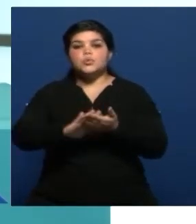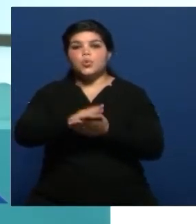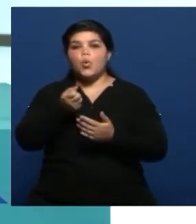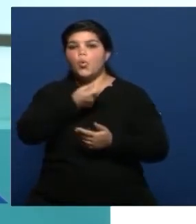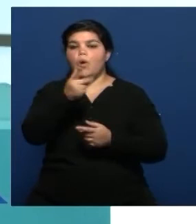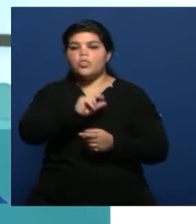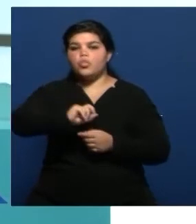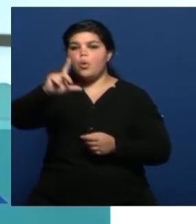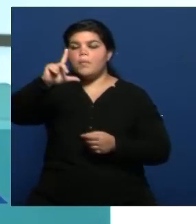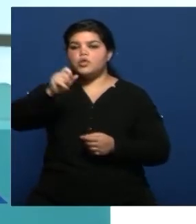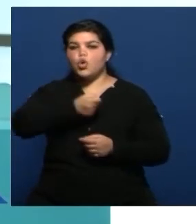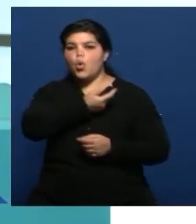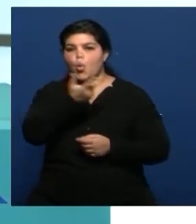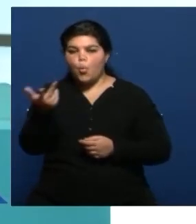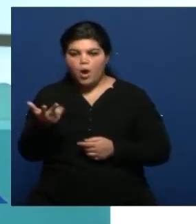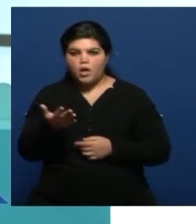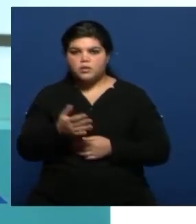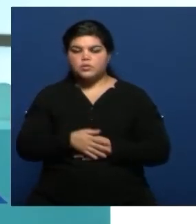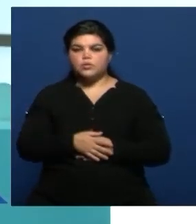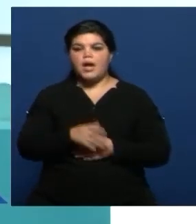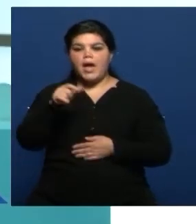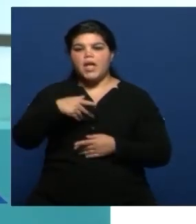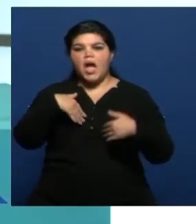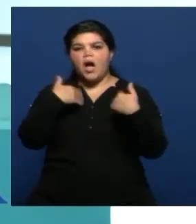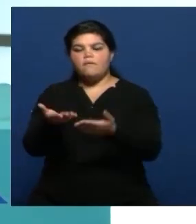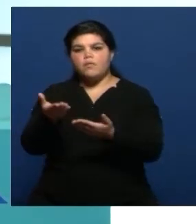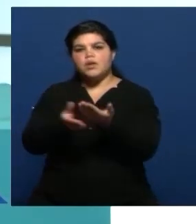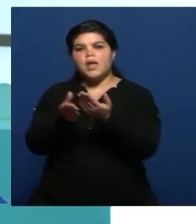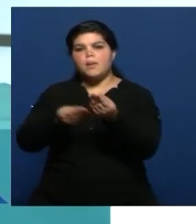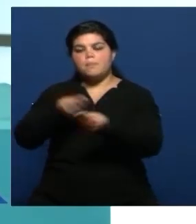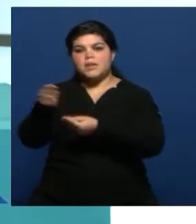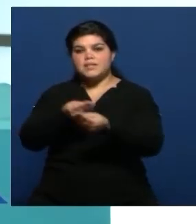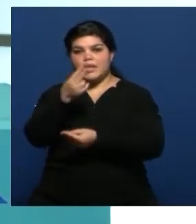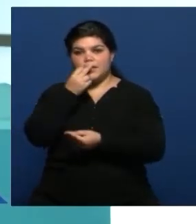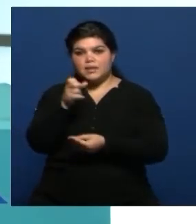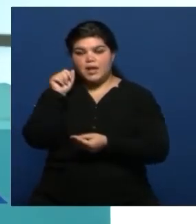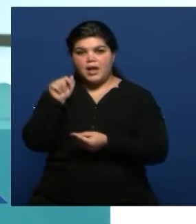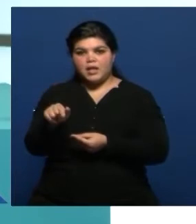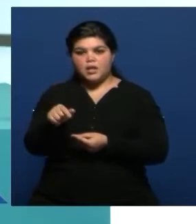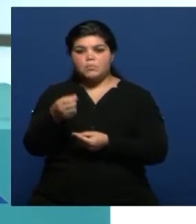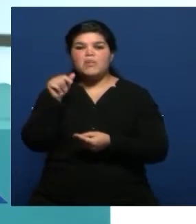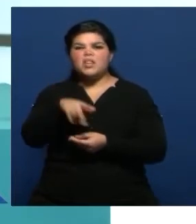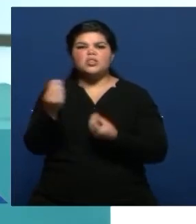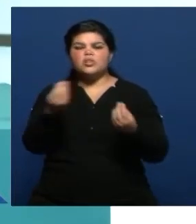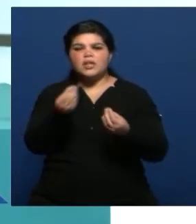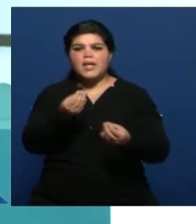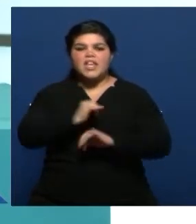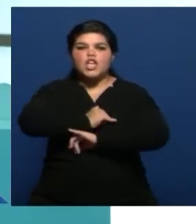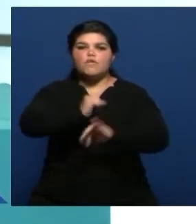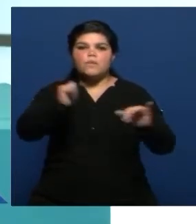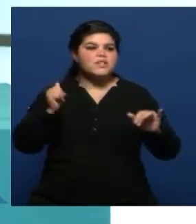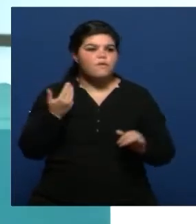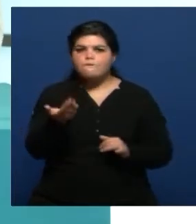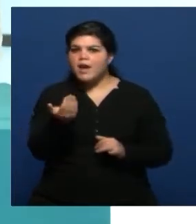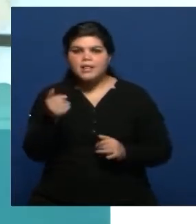el aumento que va a favorecer a las empresas distribuidoras de electricidad, tiene que ver con la falta de información. Y uno de nuestros temas, bueno,